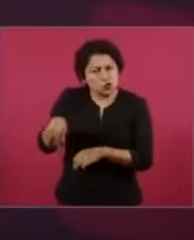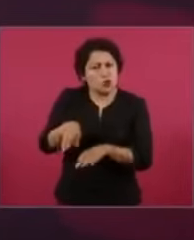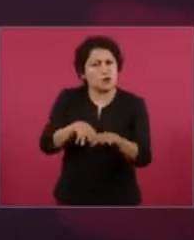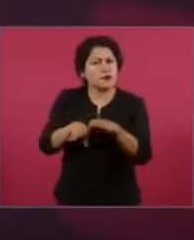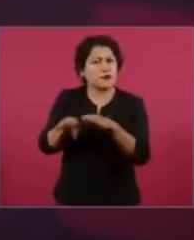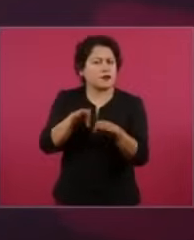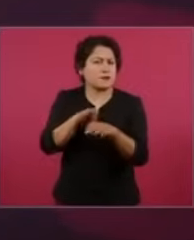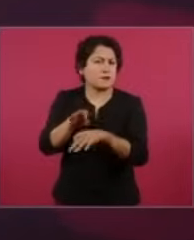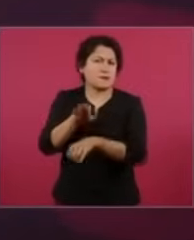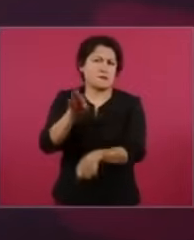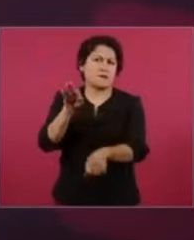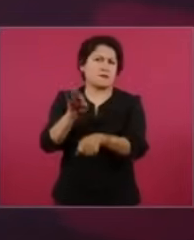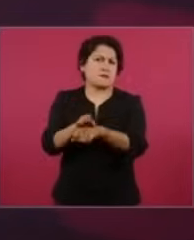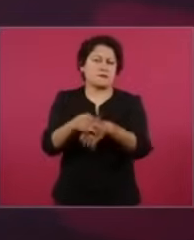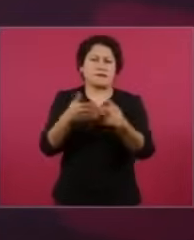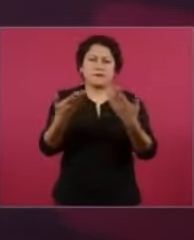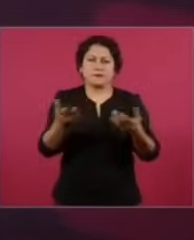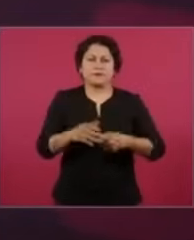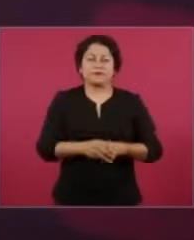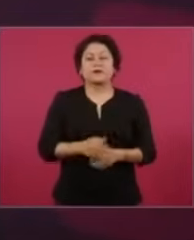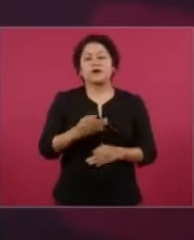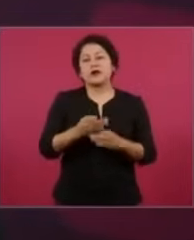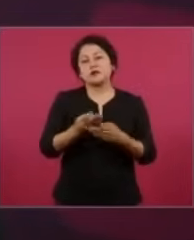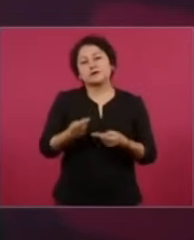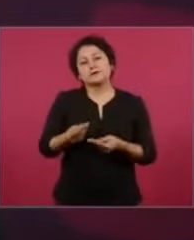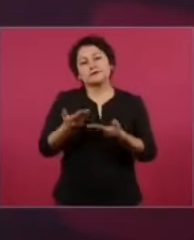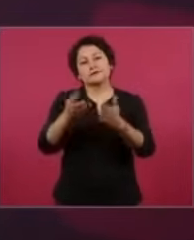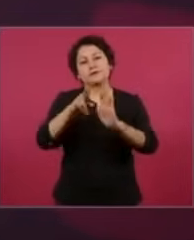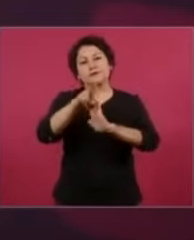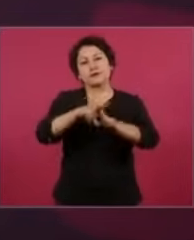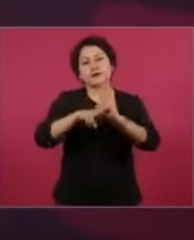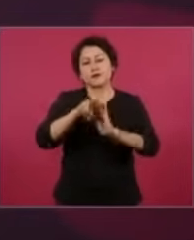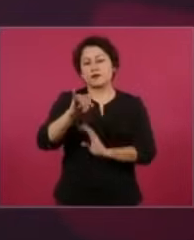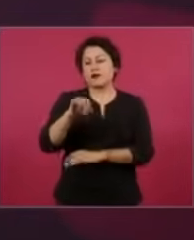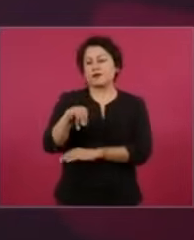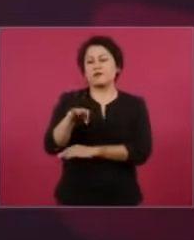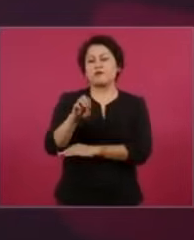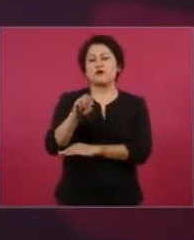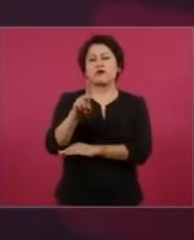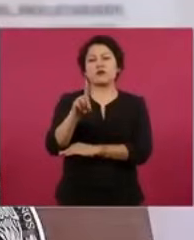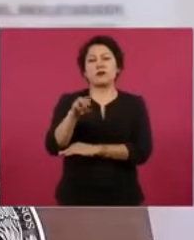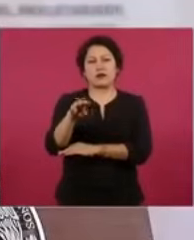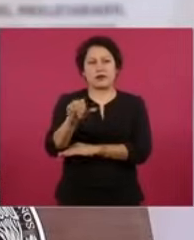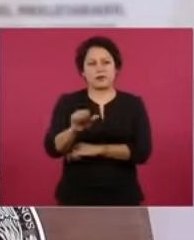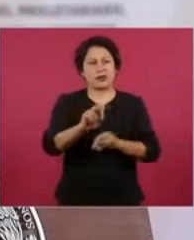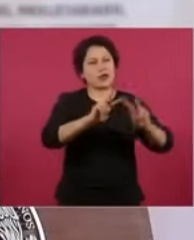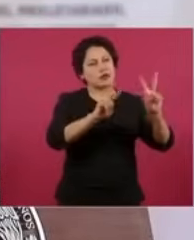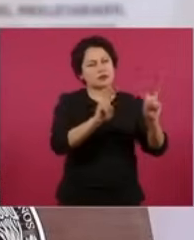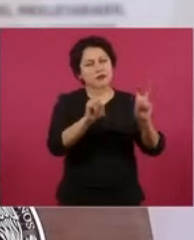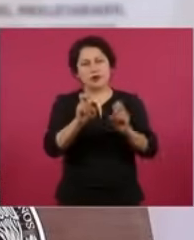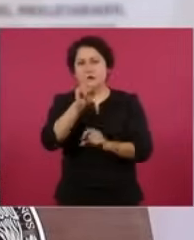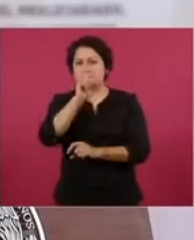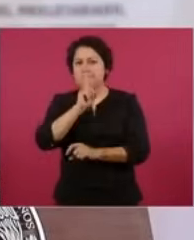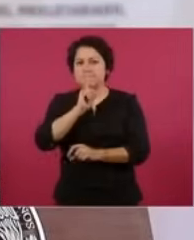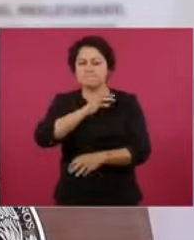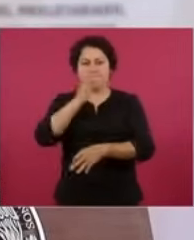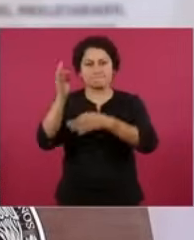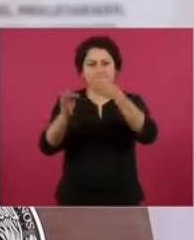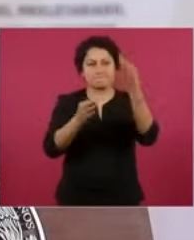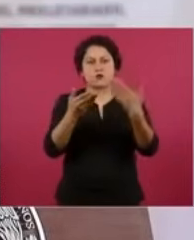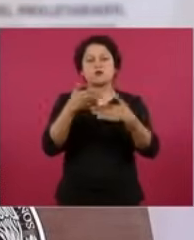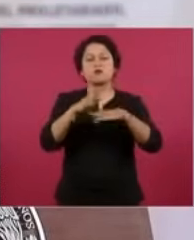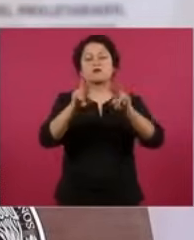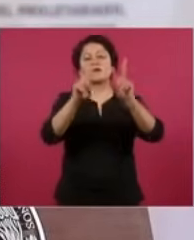a presentar la colaboración con Infodemia sobre las mentiras difundidas tras las declaraciones del embajador de Estados Unidos